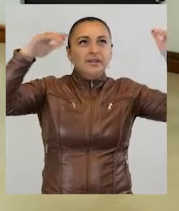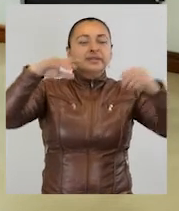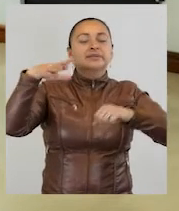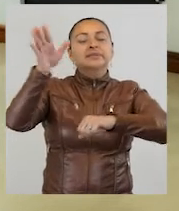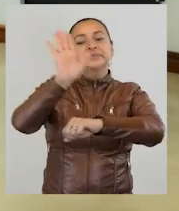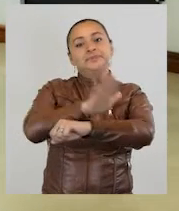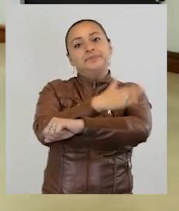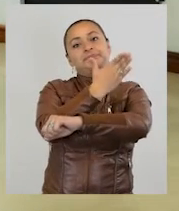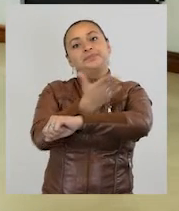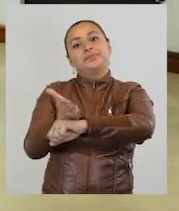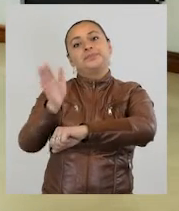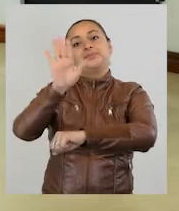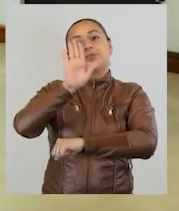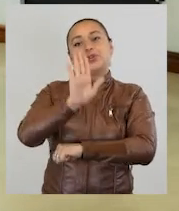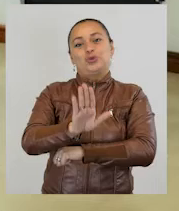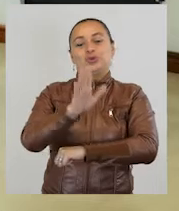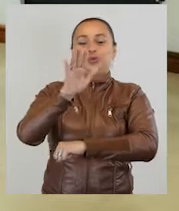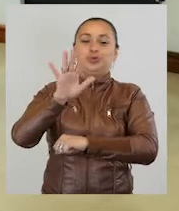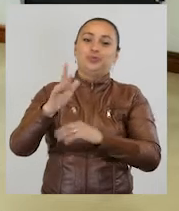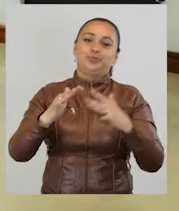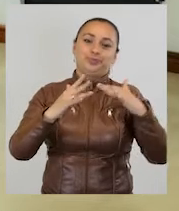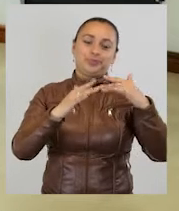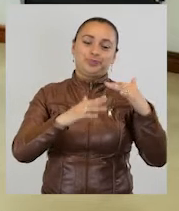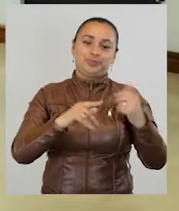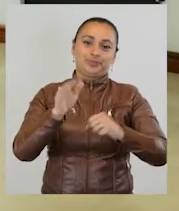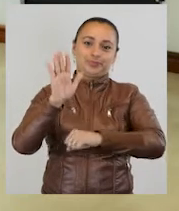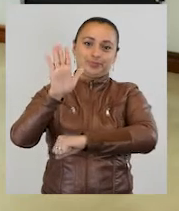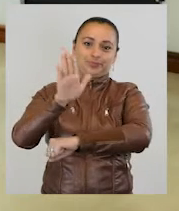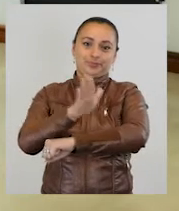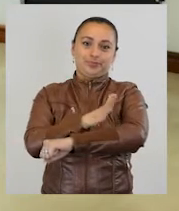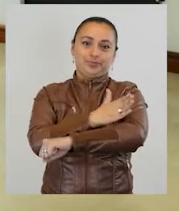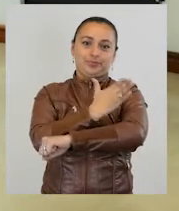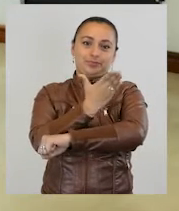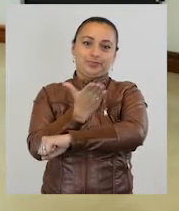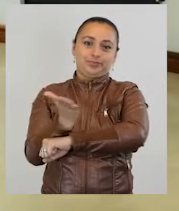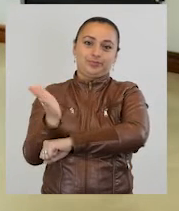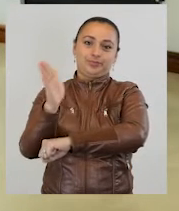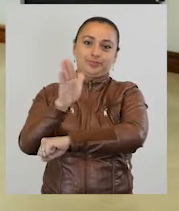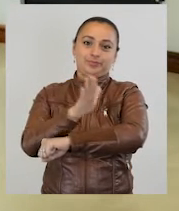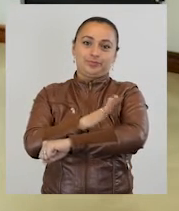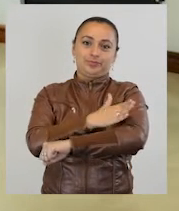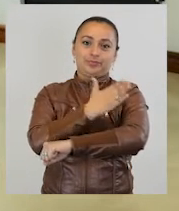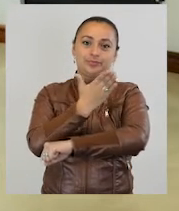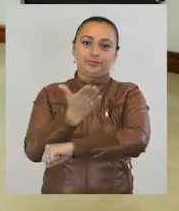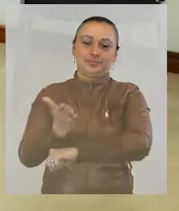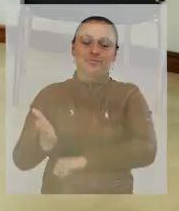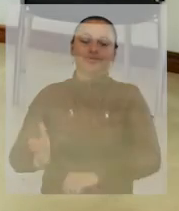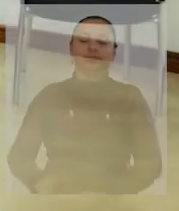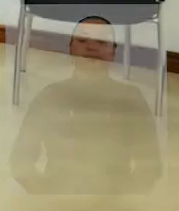celestiales, cantamos sin cesar el himno de tu gloria.